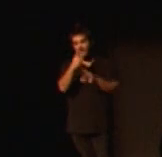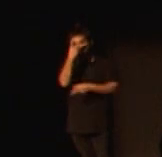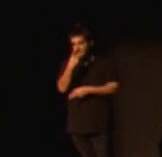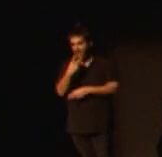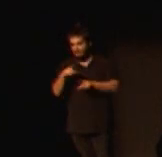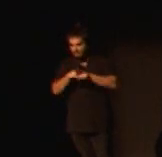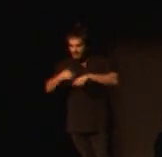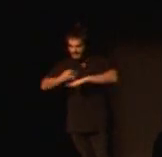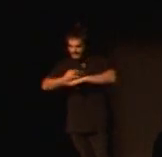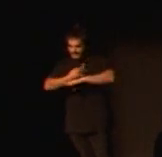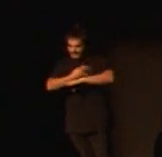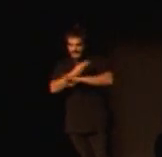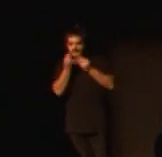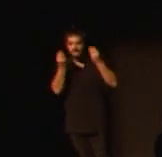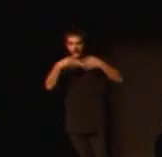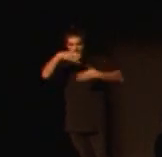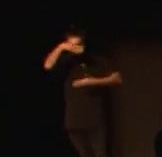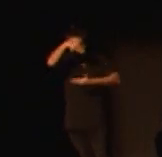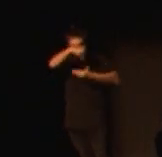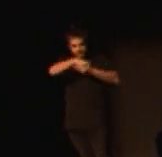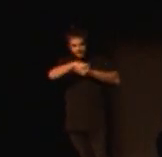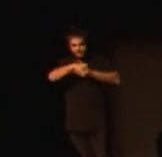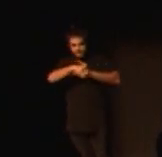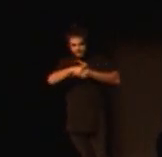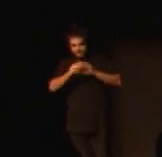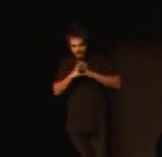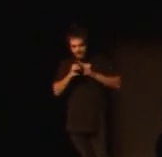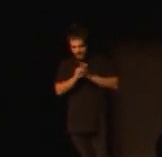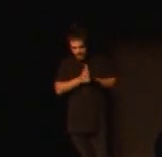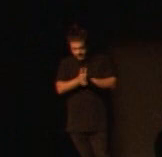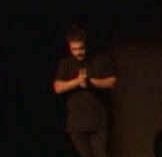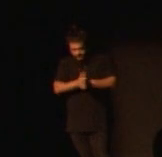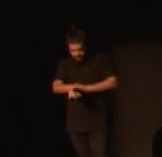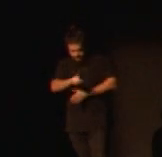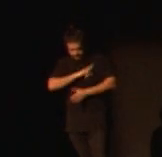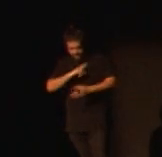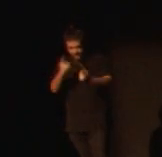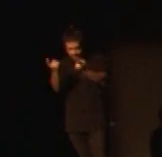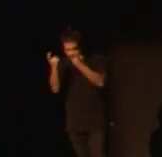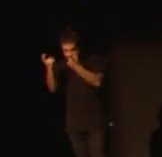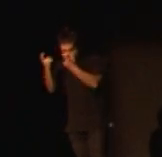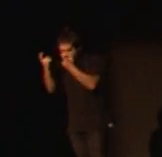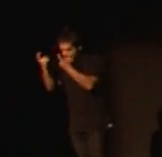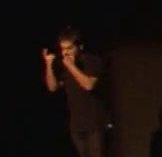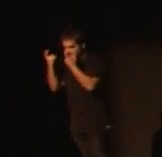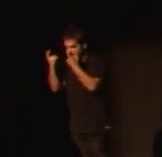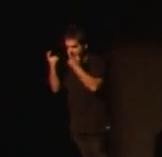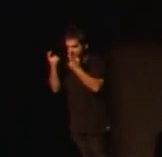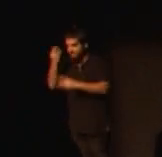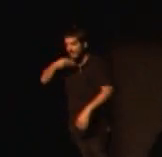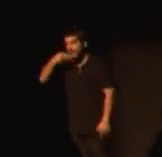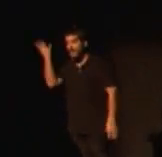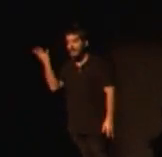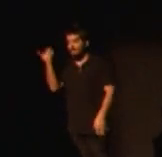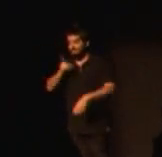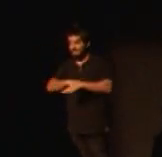historias que nos inspiran, conmueven, enseñan. Ojalá tuviera más tiempo para contároslas